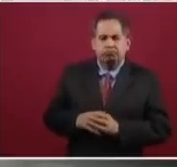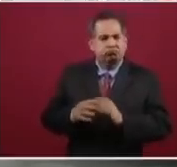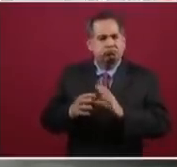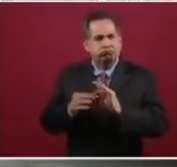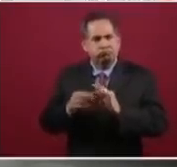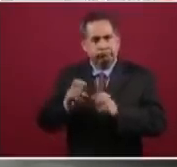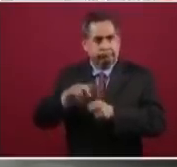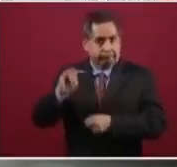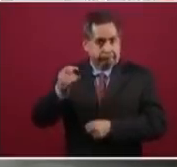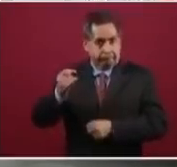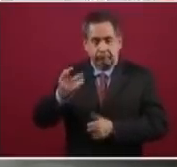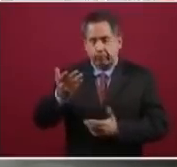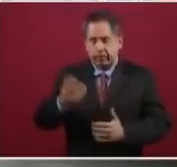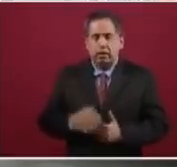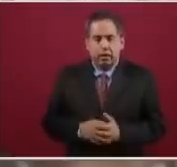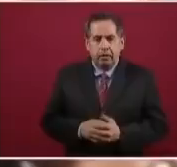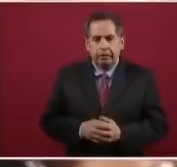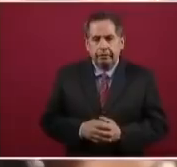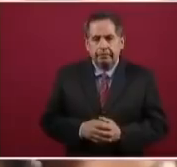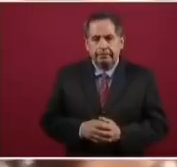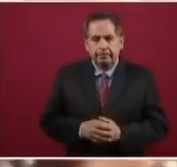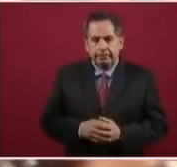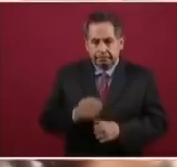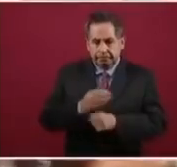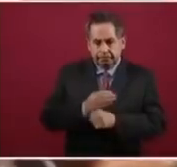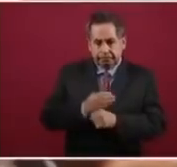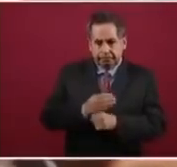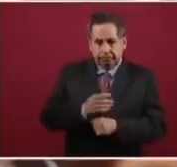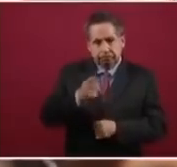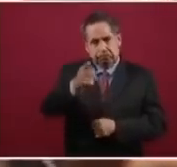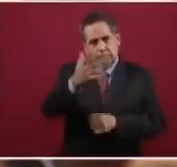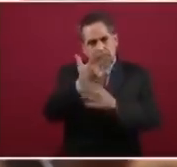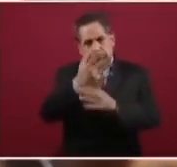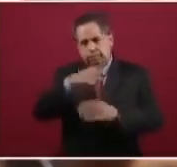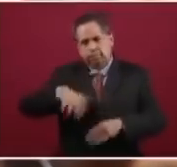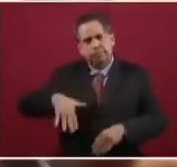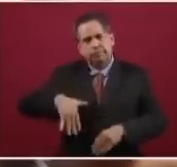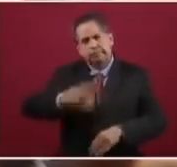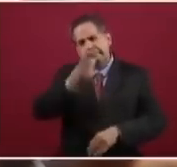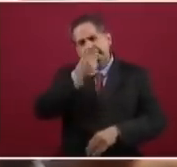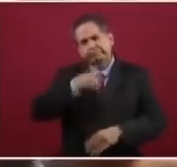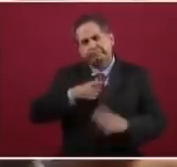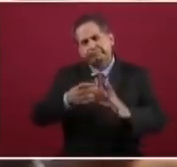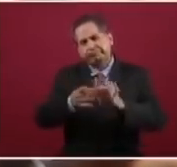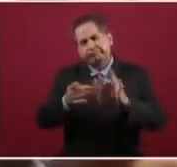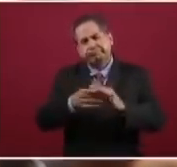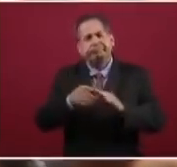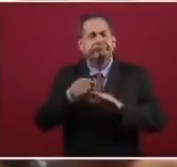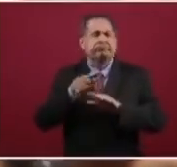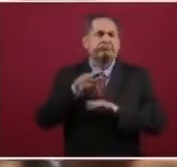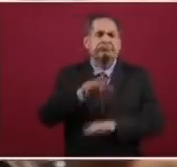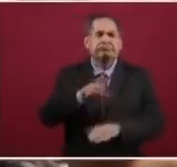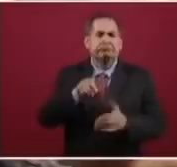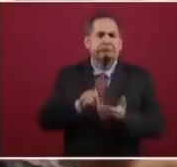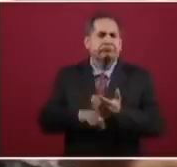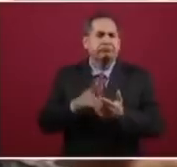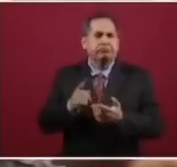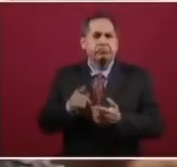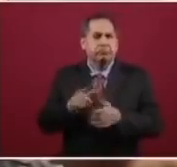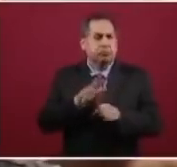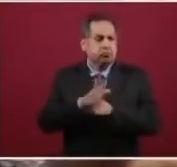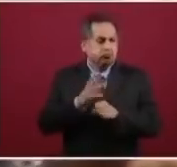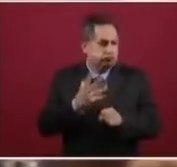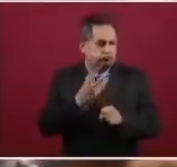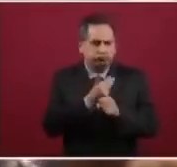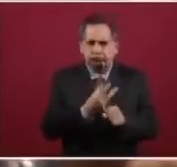de tijuana ahorita concluyó hablando sobre las las obras o